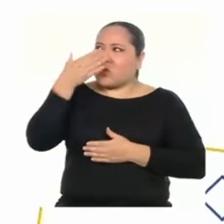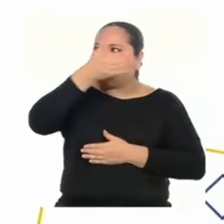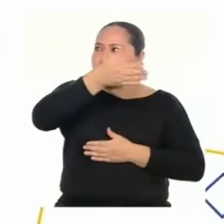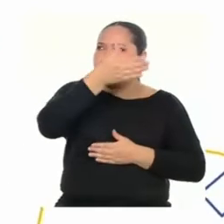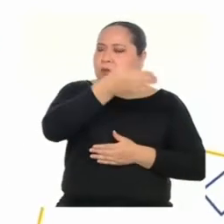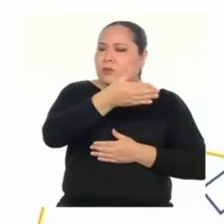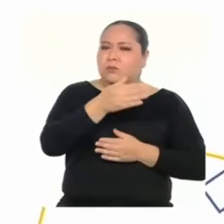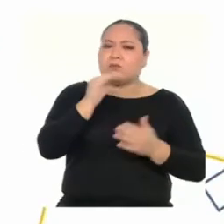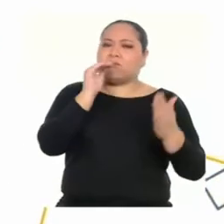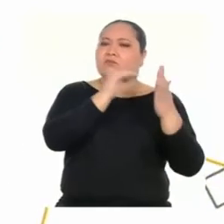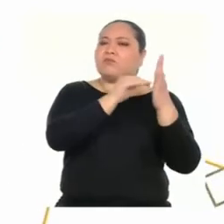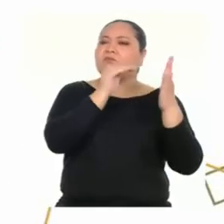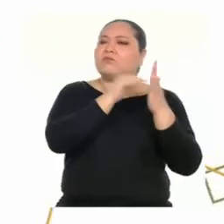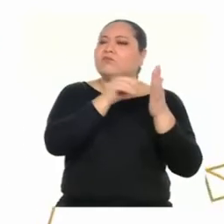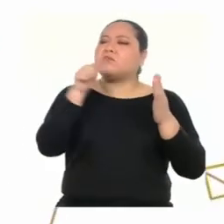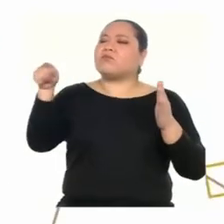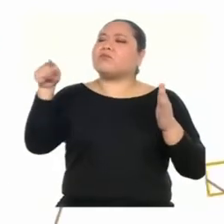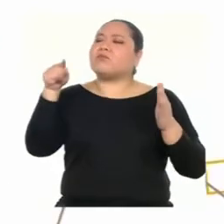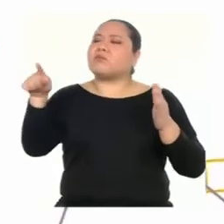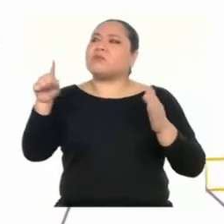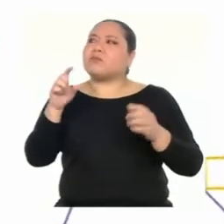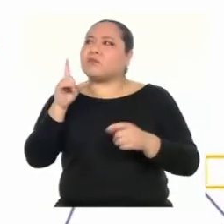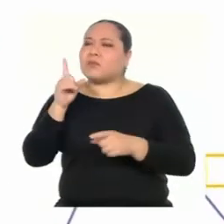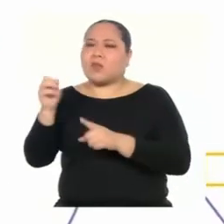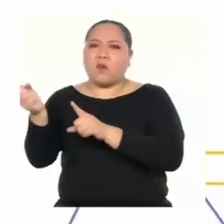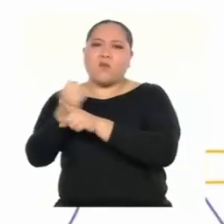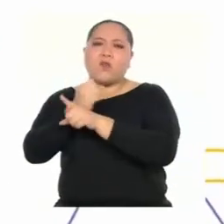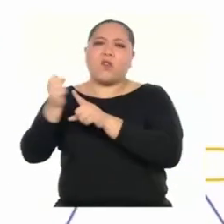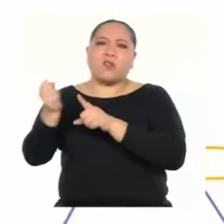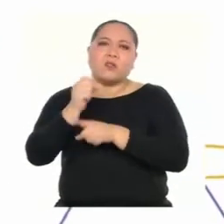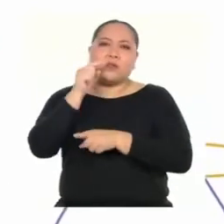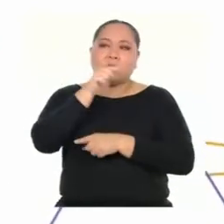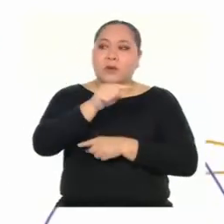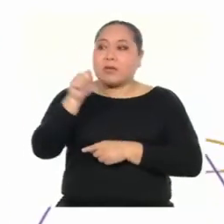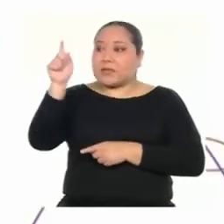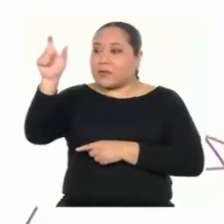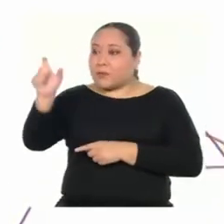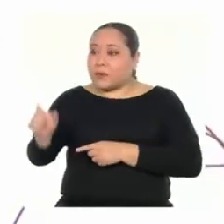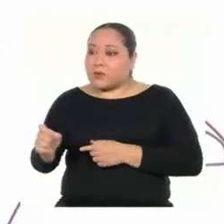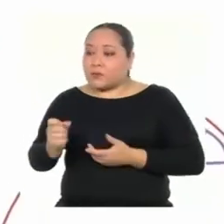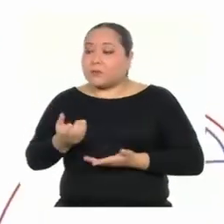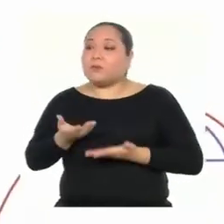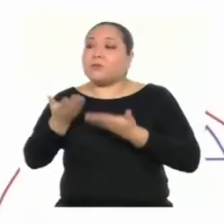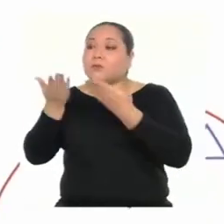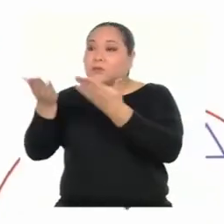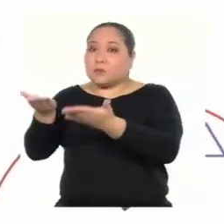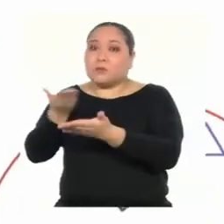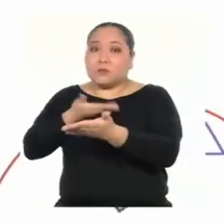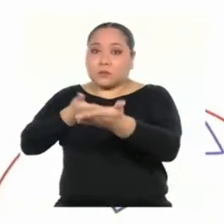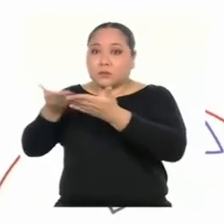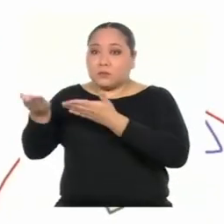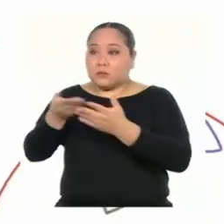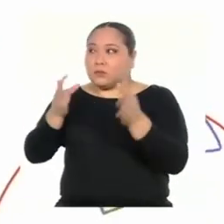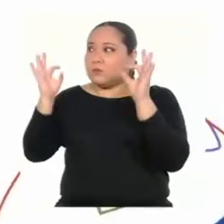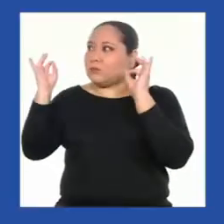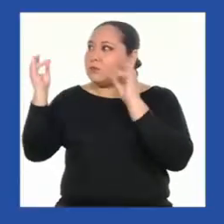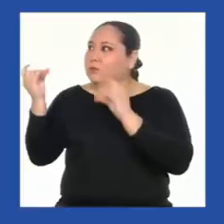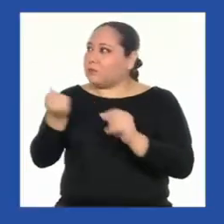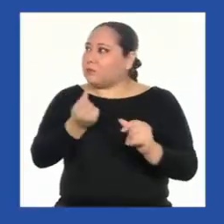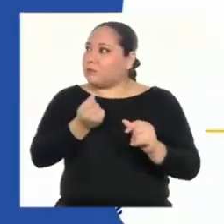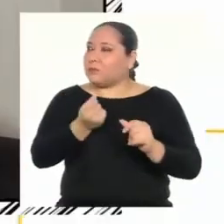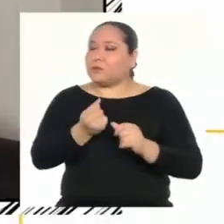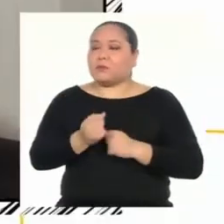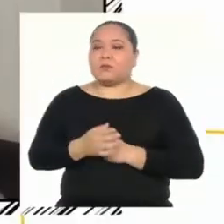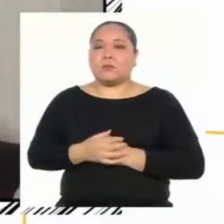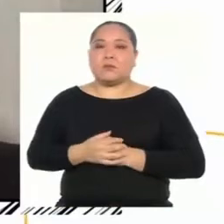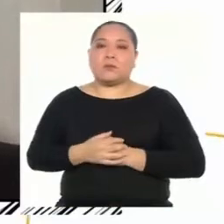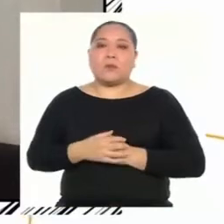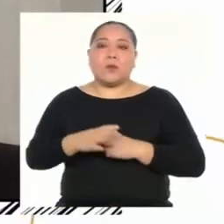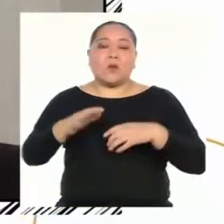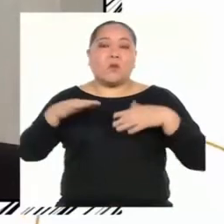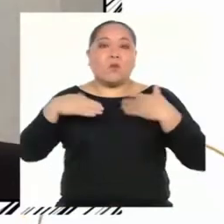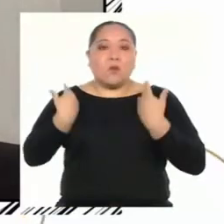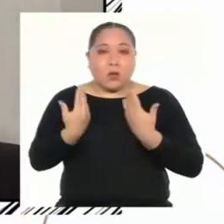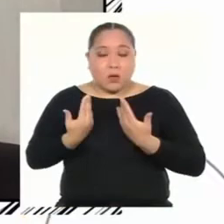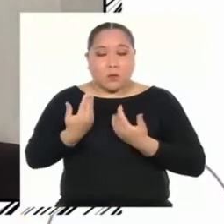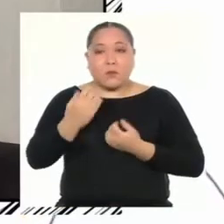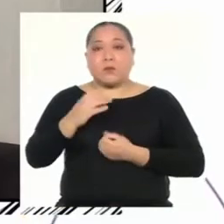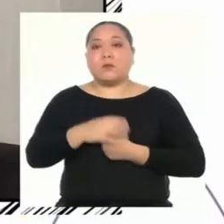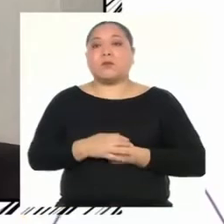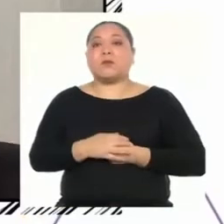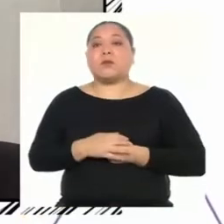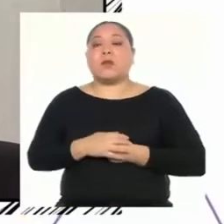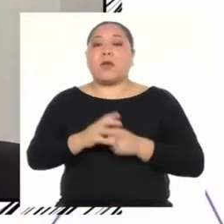para reportar una situación de violencia y sobre todo para que la víctima reciba una atención inmediata? Podemos,